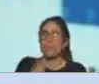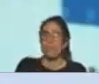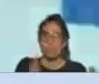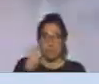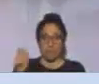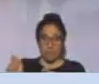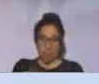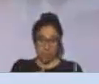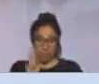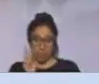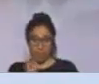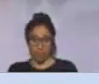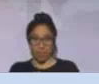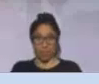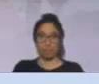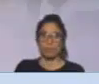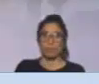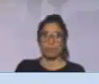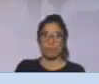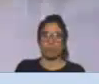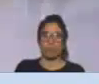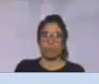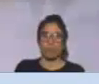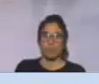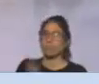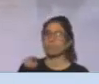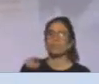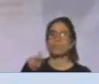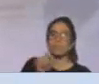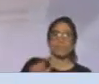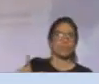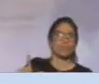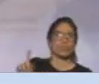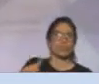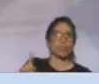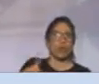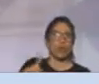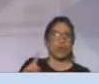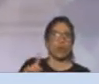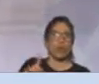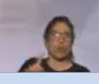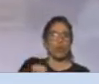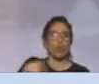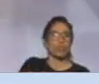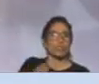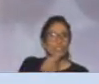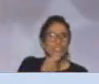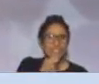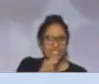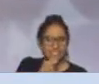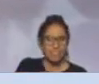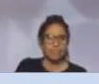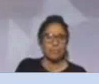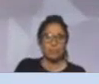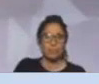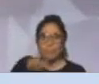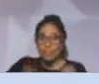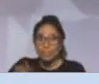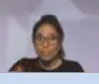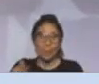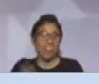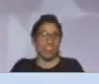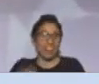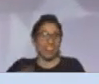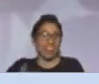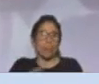pantalla. Por ejemplo, ¿qué está buscando? No era esta, era otra, era un chiste. ¿Qué están buscando ahora los argentinos? Bueno, son